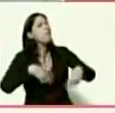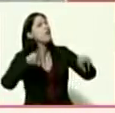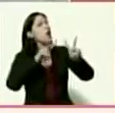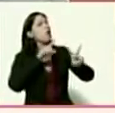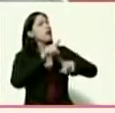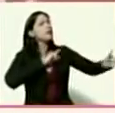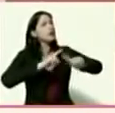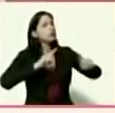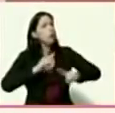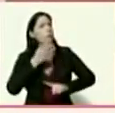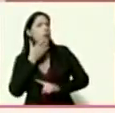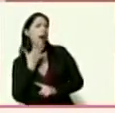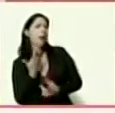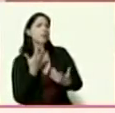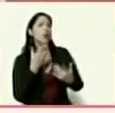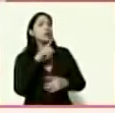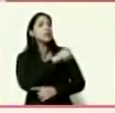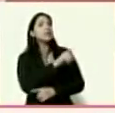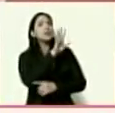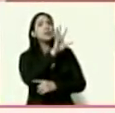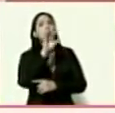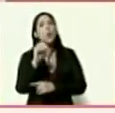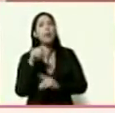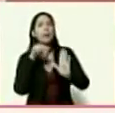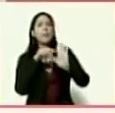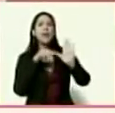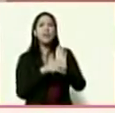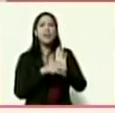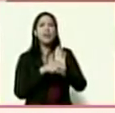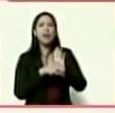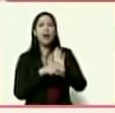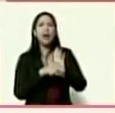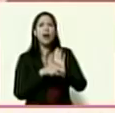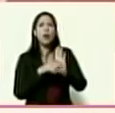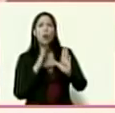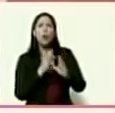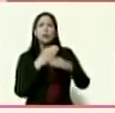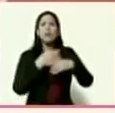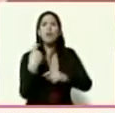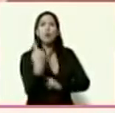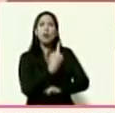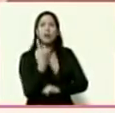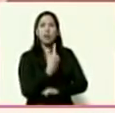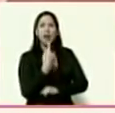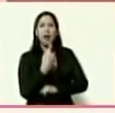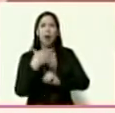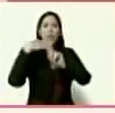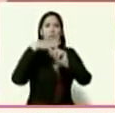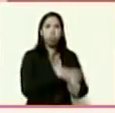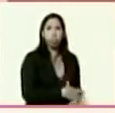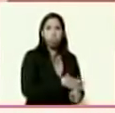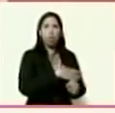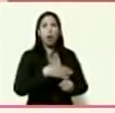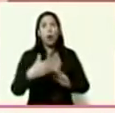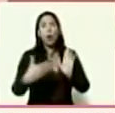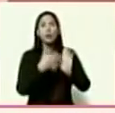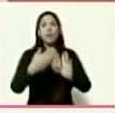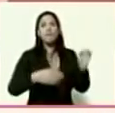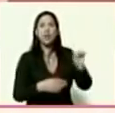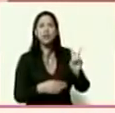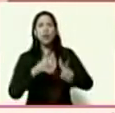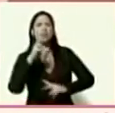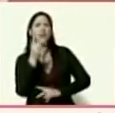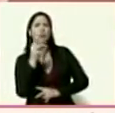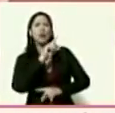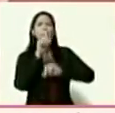acción, sobre todo por las 150 medidas coercitivas unilaterales aplicadas sobre nuestro país? Y mi segunda pregunta tiene que